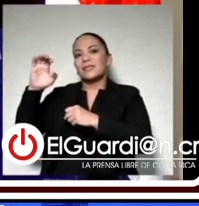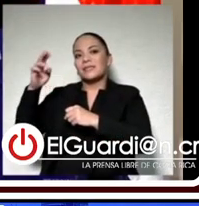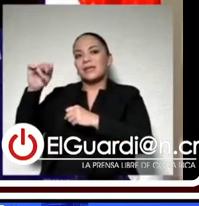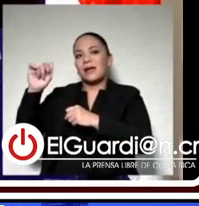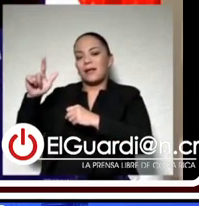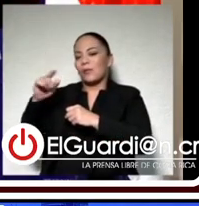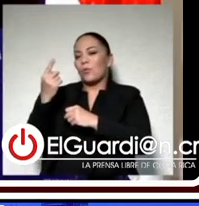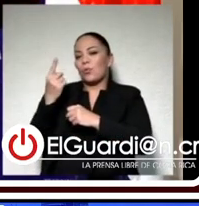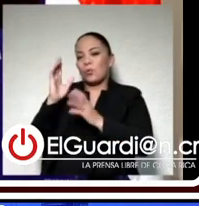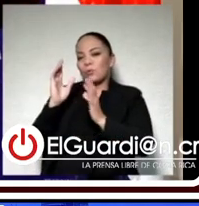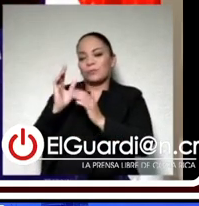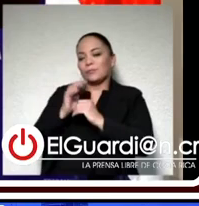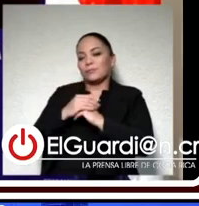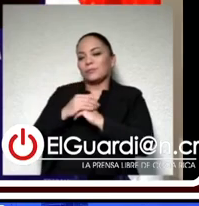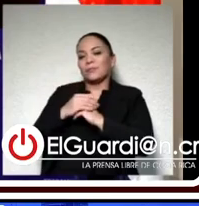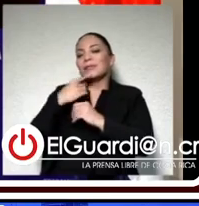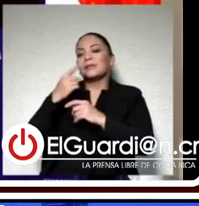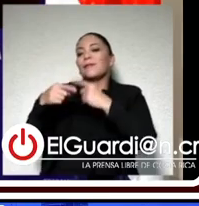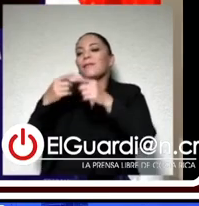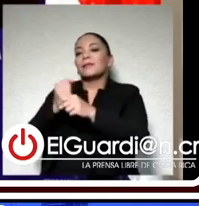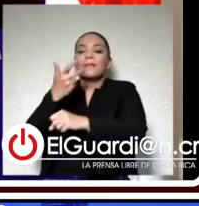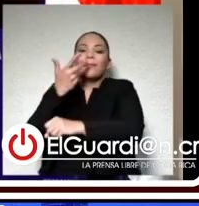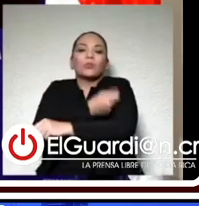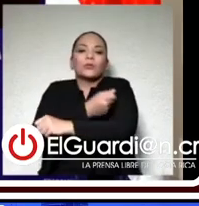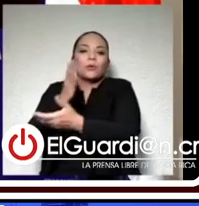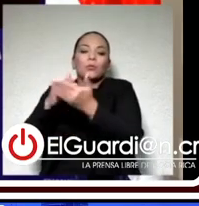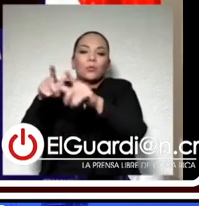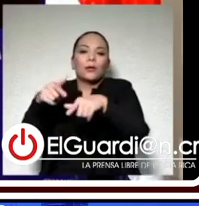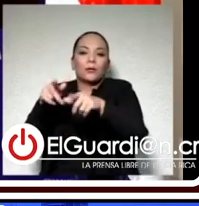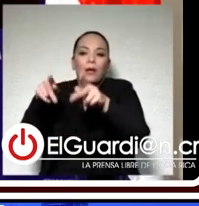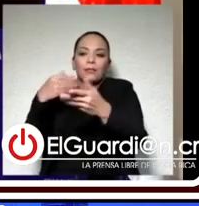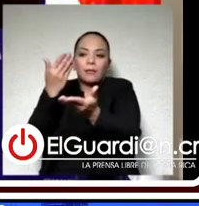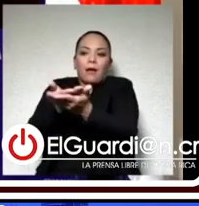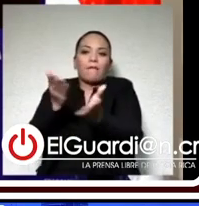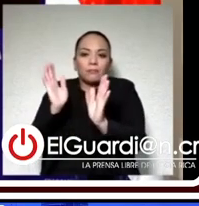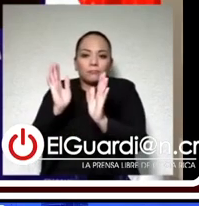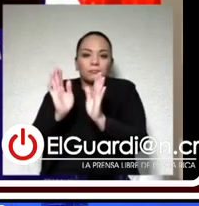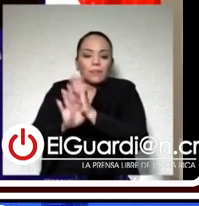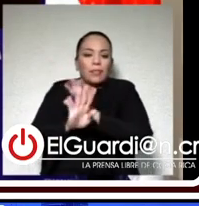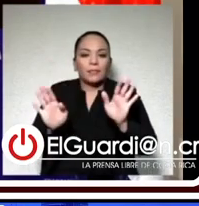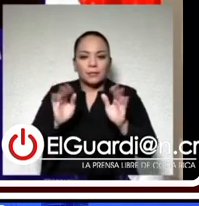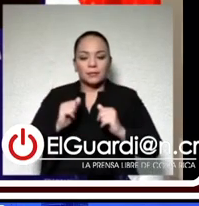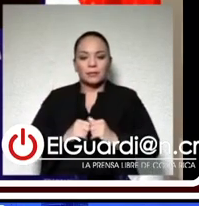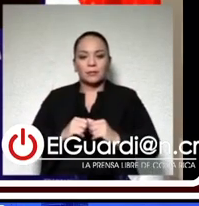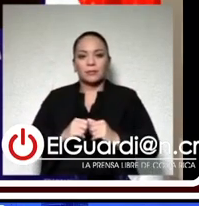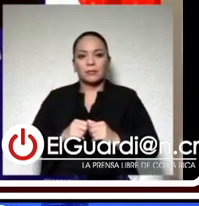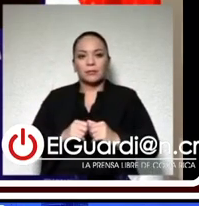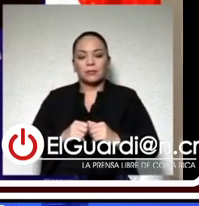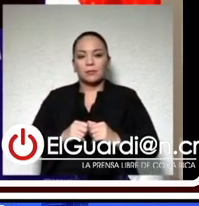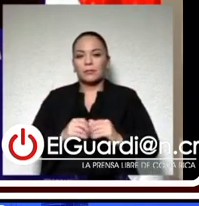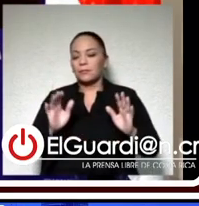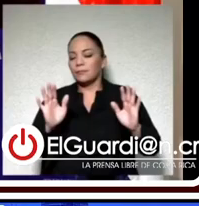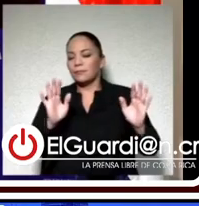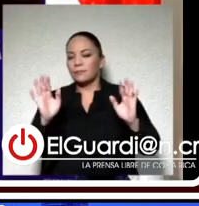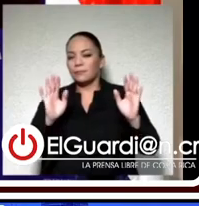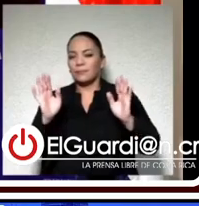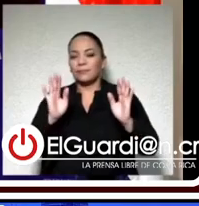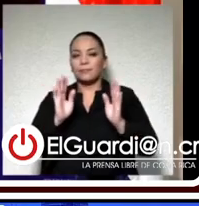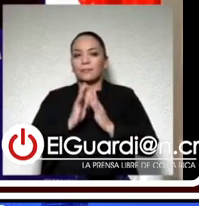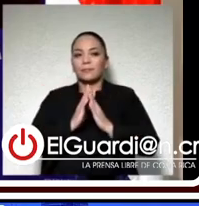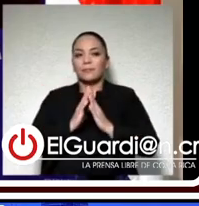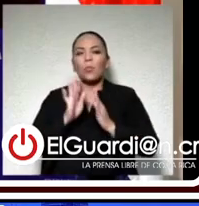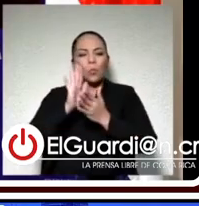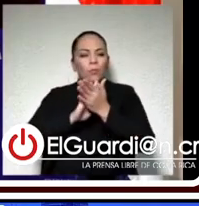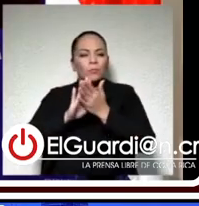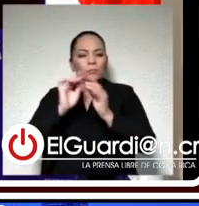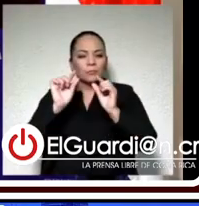tenían que colocar, va a haber vacunación en cierto lugar y la gente llegaba. Ok. Perdón, dele. ¿Usted tiene comunicación con